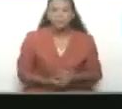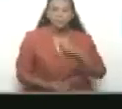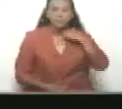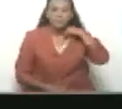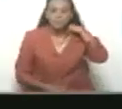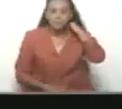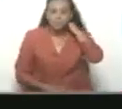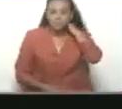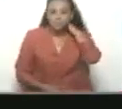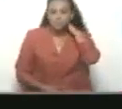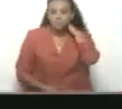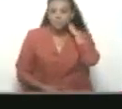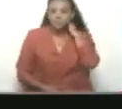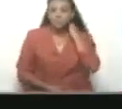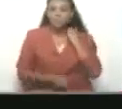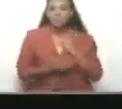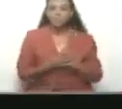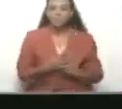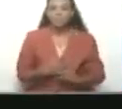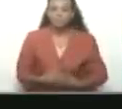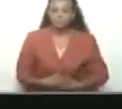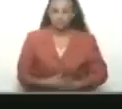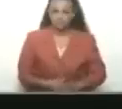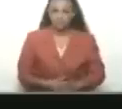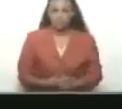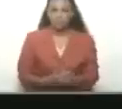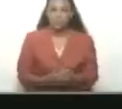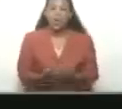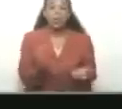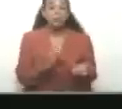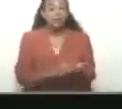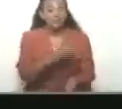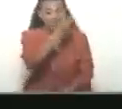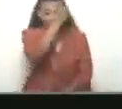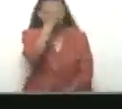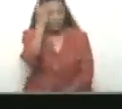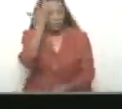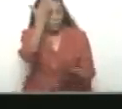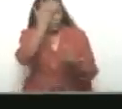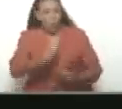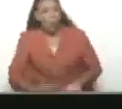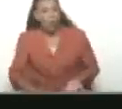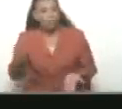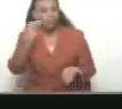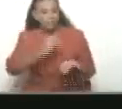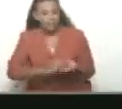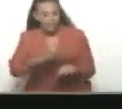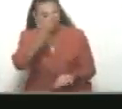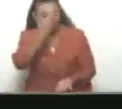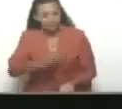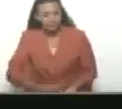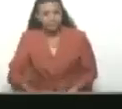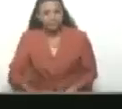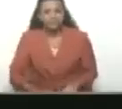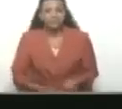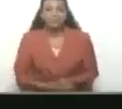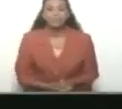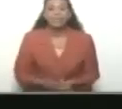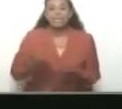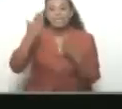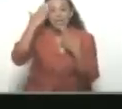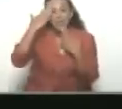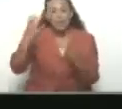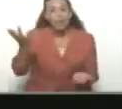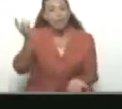presidente pasamos por aquí aquí estoy otra vez compañero presidente hermano saludarlo